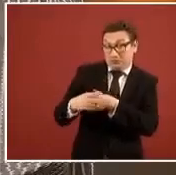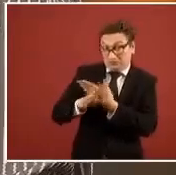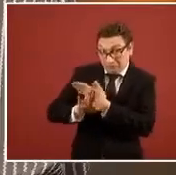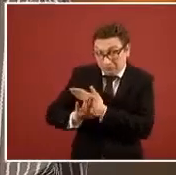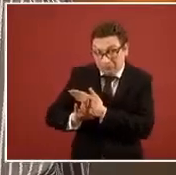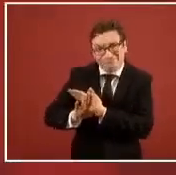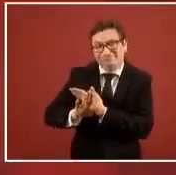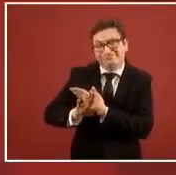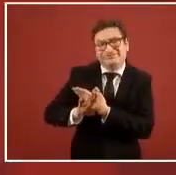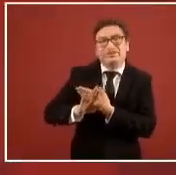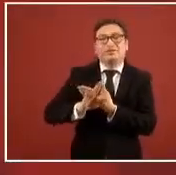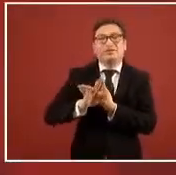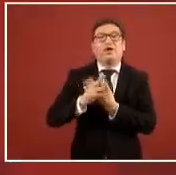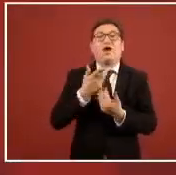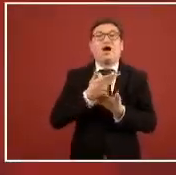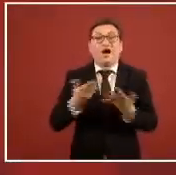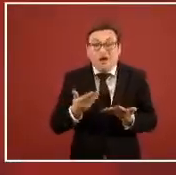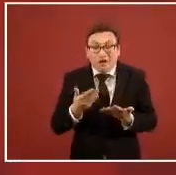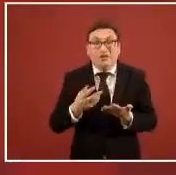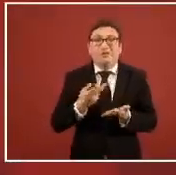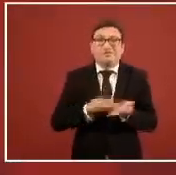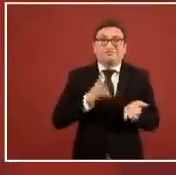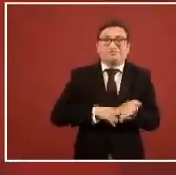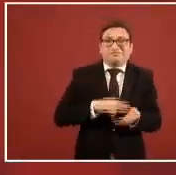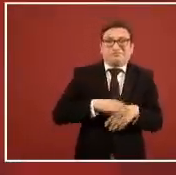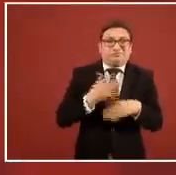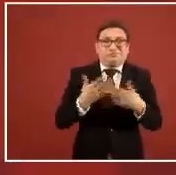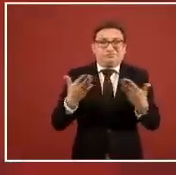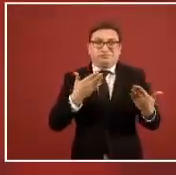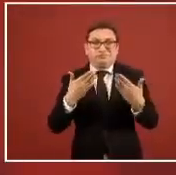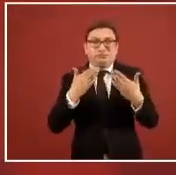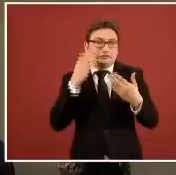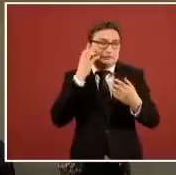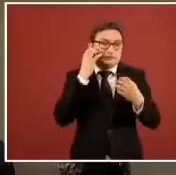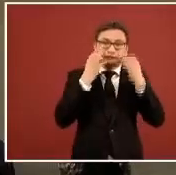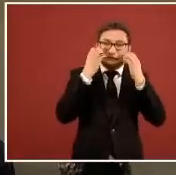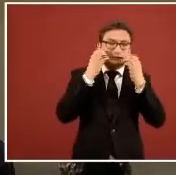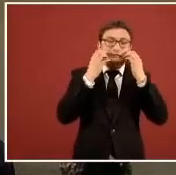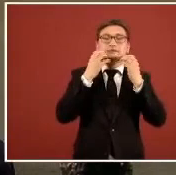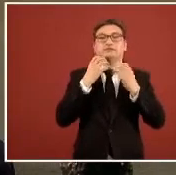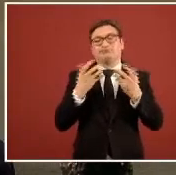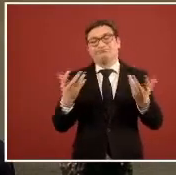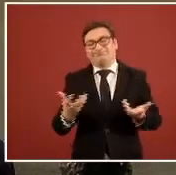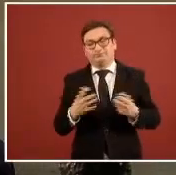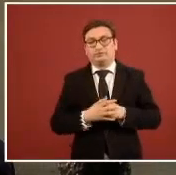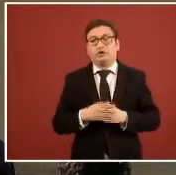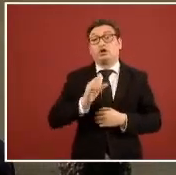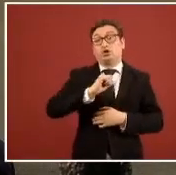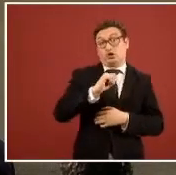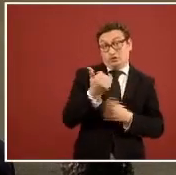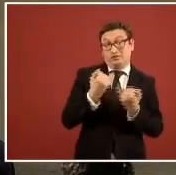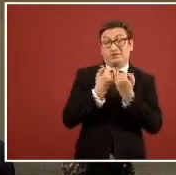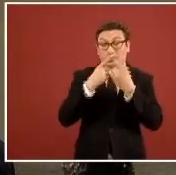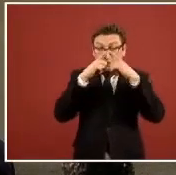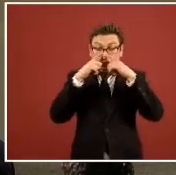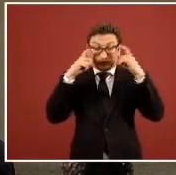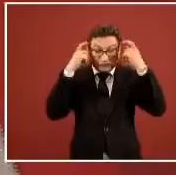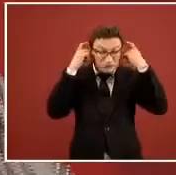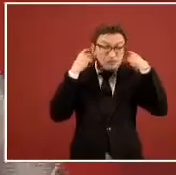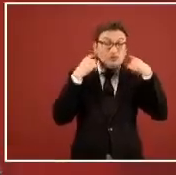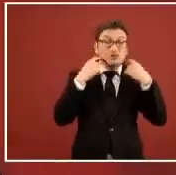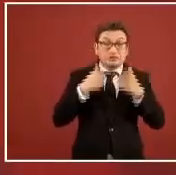porque estoy haciendo un mecanismo que va a favorecer la infección. Y otra expresión de la compensación del riesgo